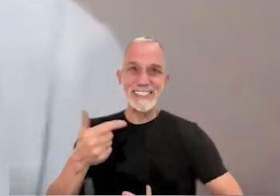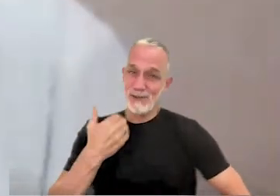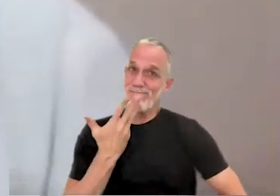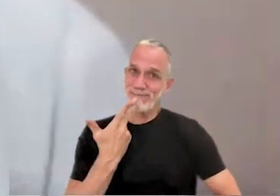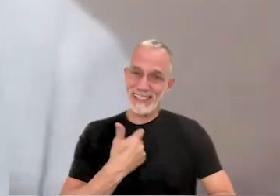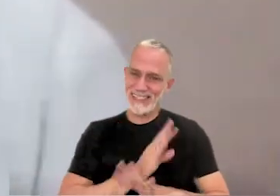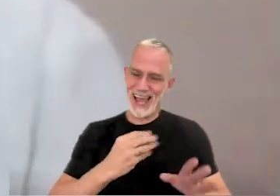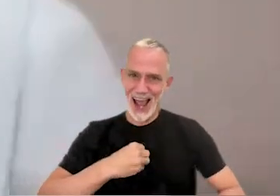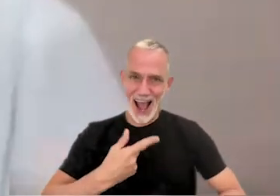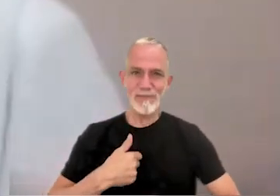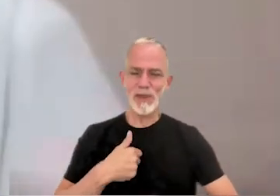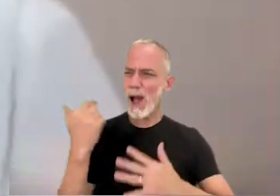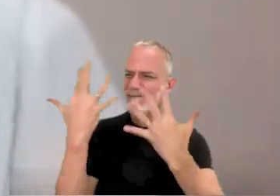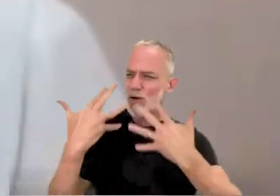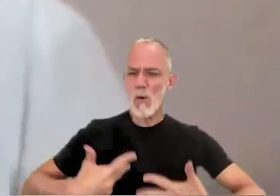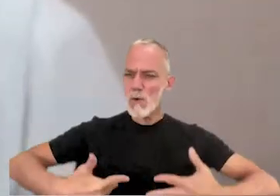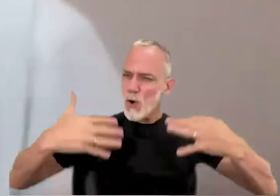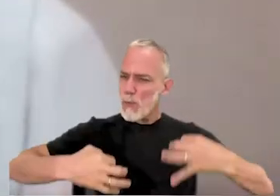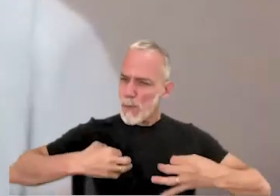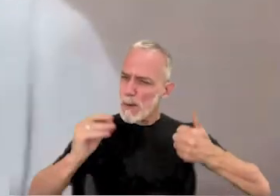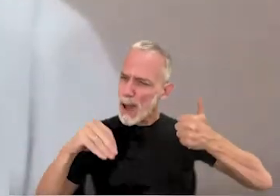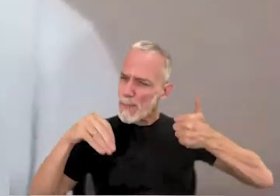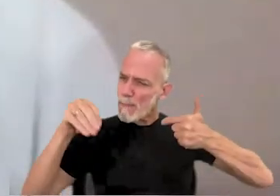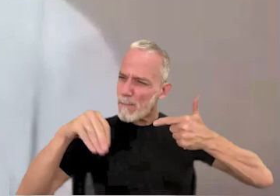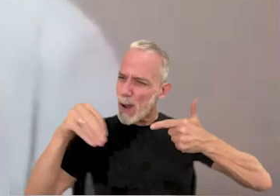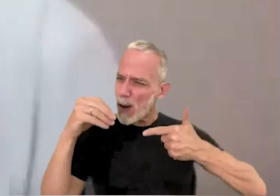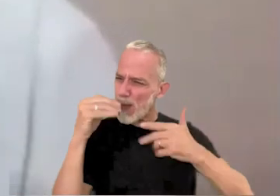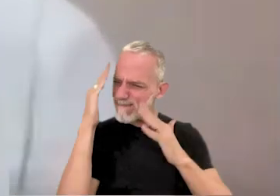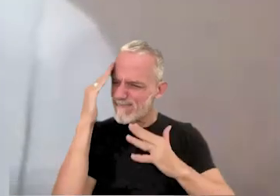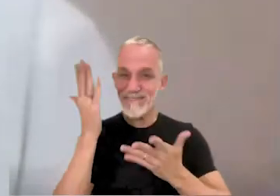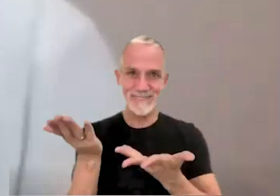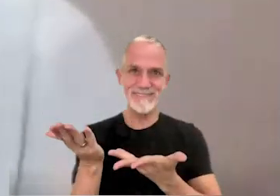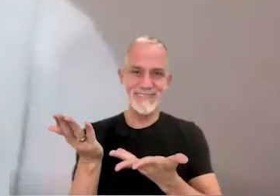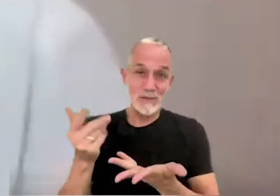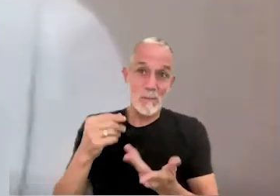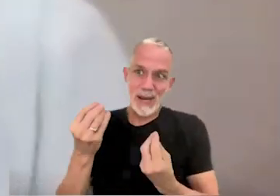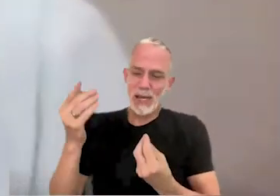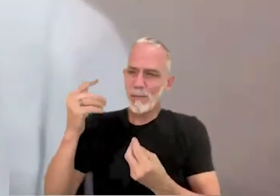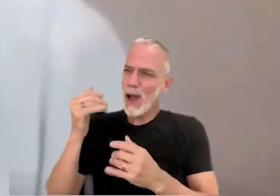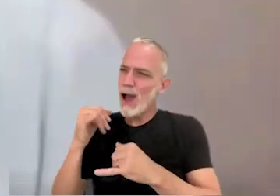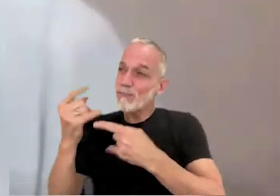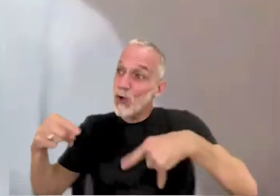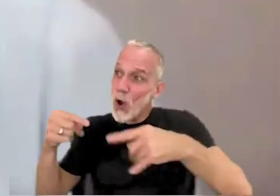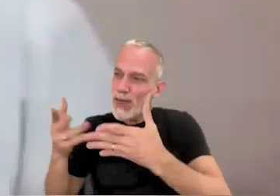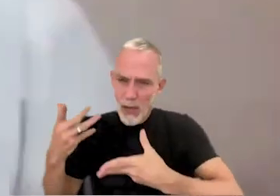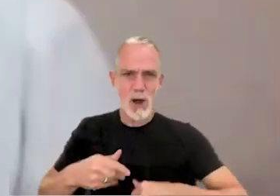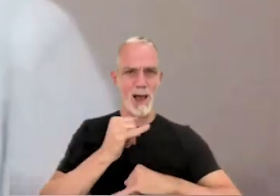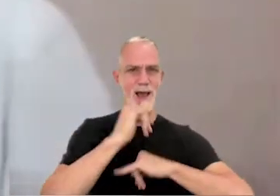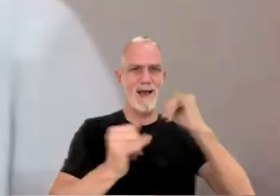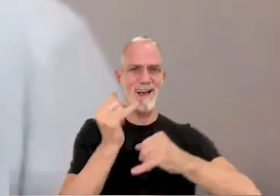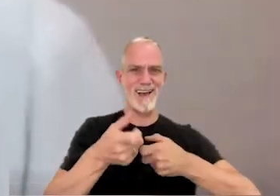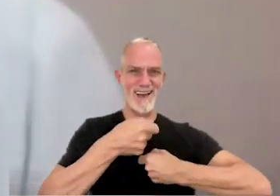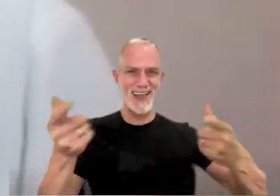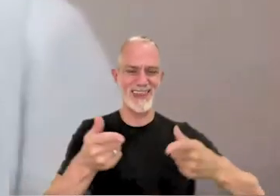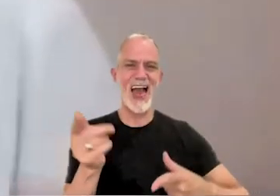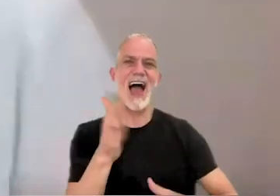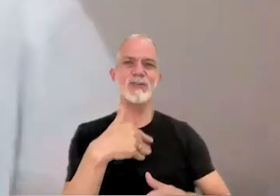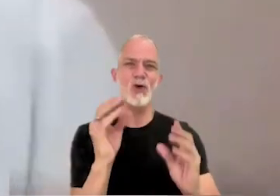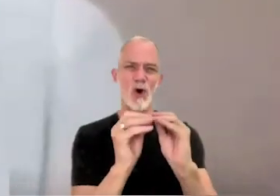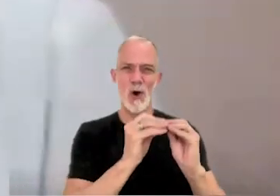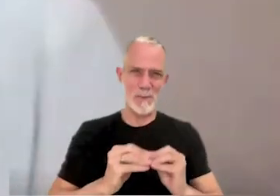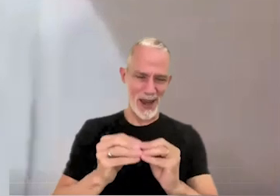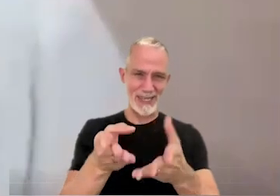de estar lo mejor formados posibles como para acercar estas novedades al resto de los compañeros. Así que